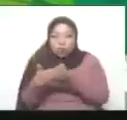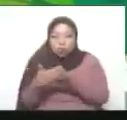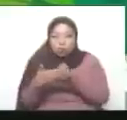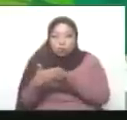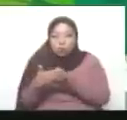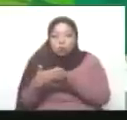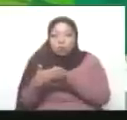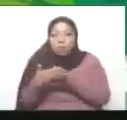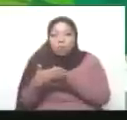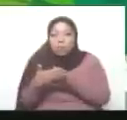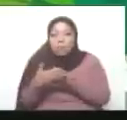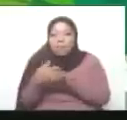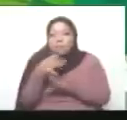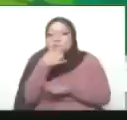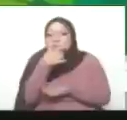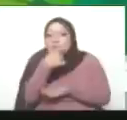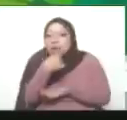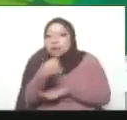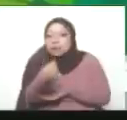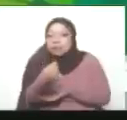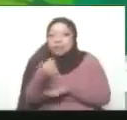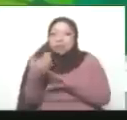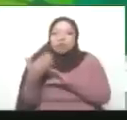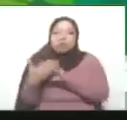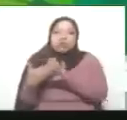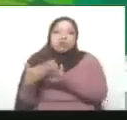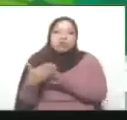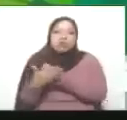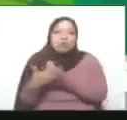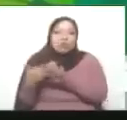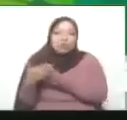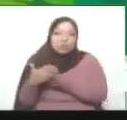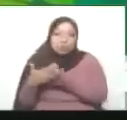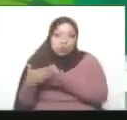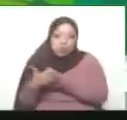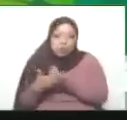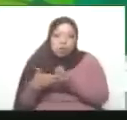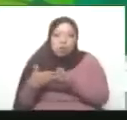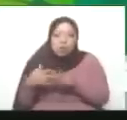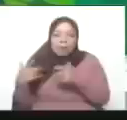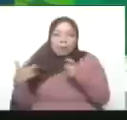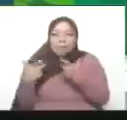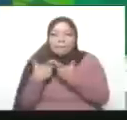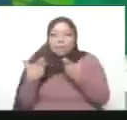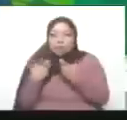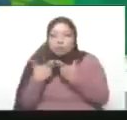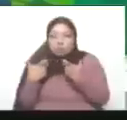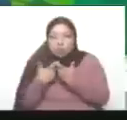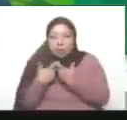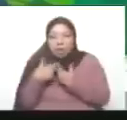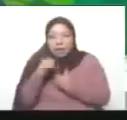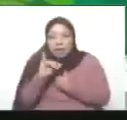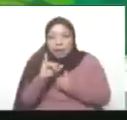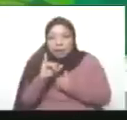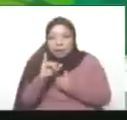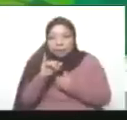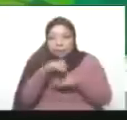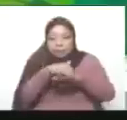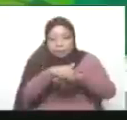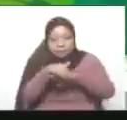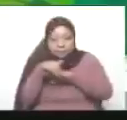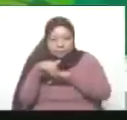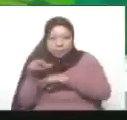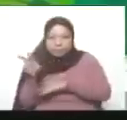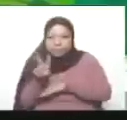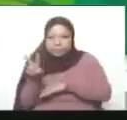para el arreglo práctico de la controversia entre Venezuela y el Reino Unido hay una controversia y hay que buscar